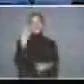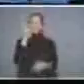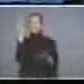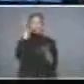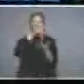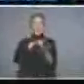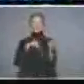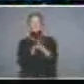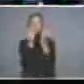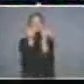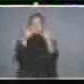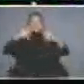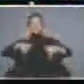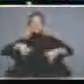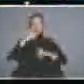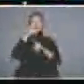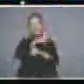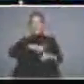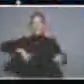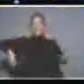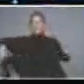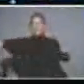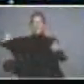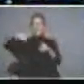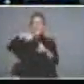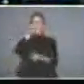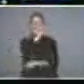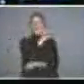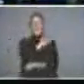carnaval, un año más.